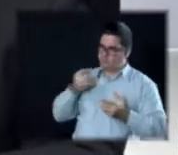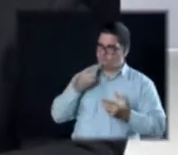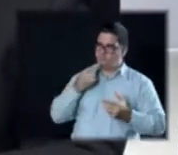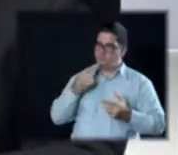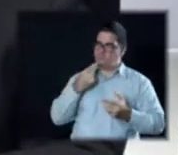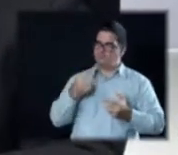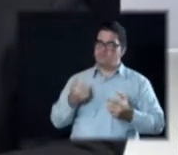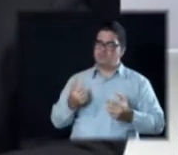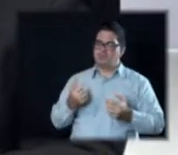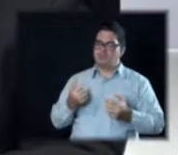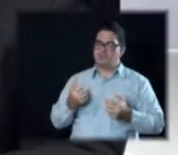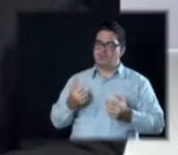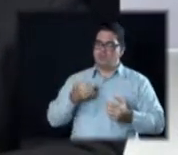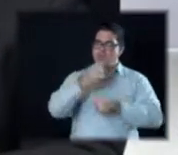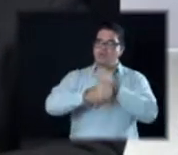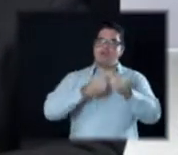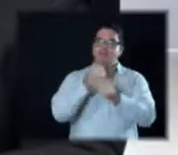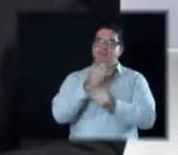Ustedes entraron